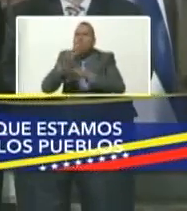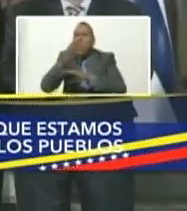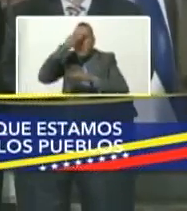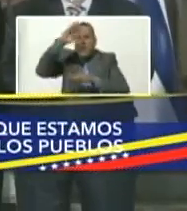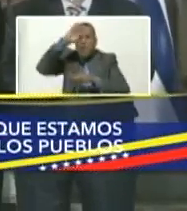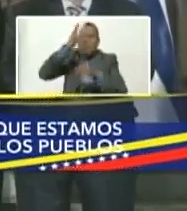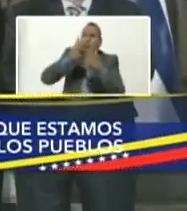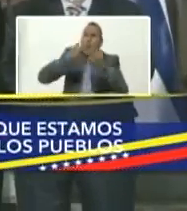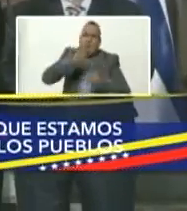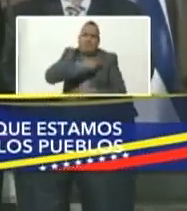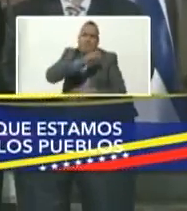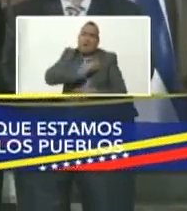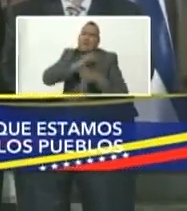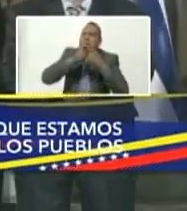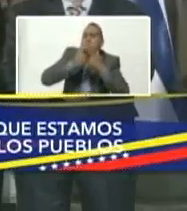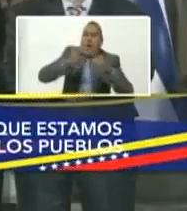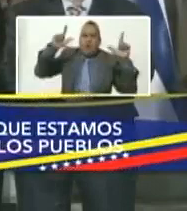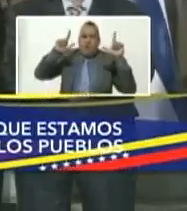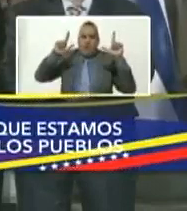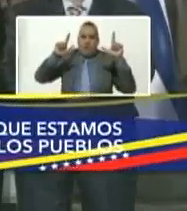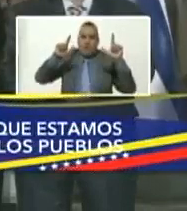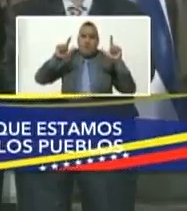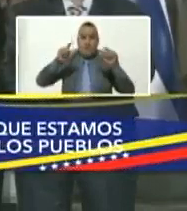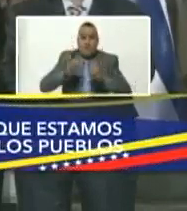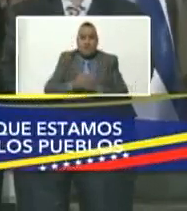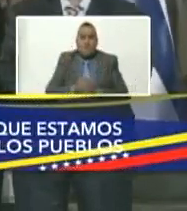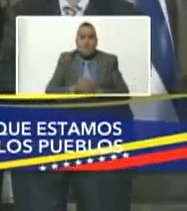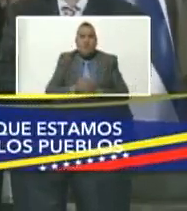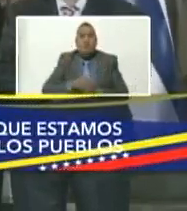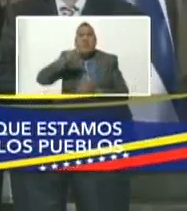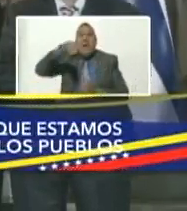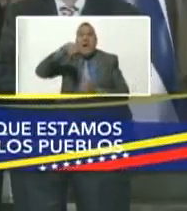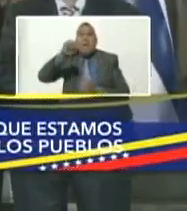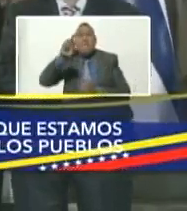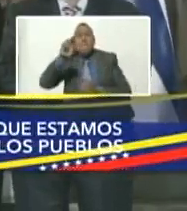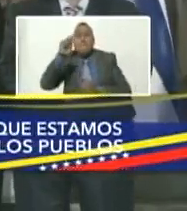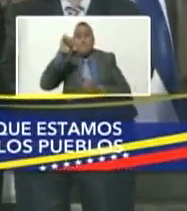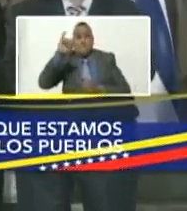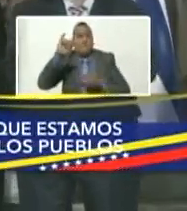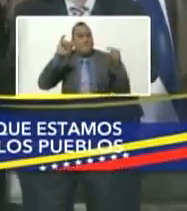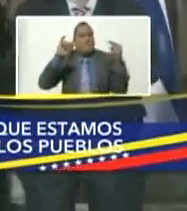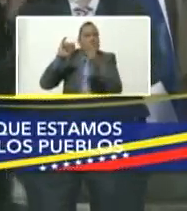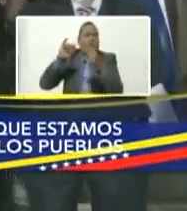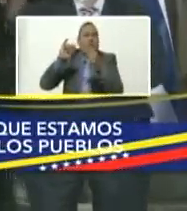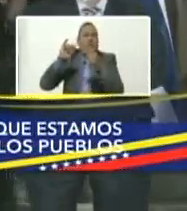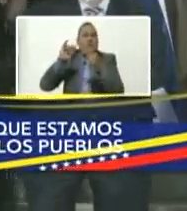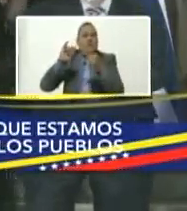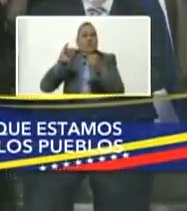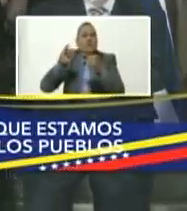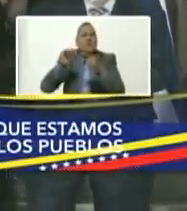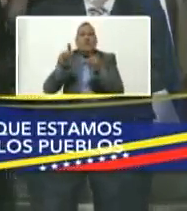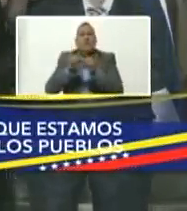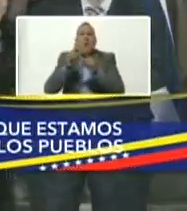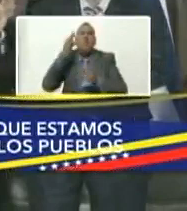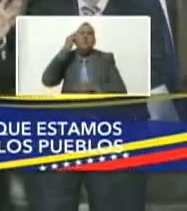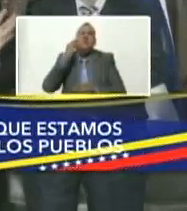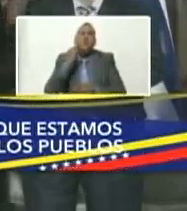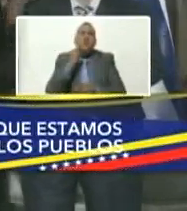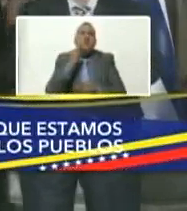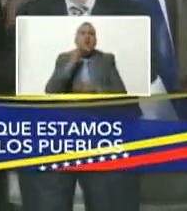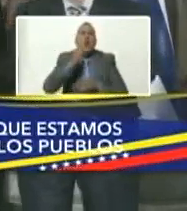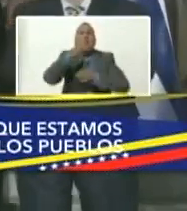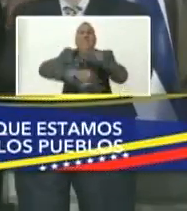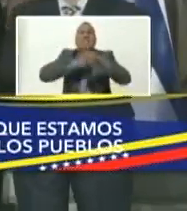del Imperio Español. Desde que Martí se hizo el más grande bolivariano que hubo en el